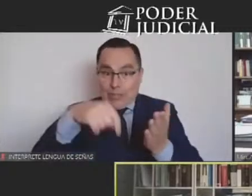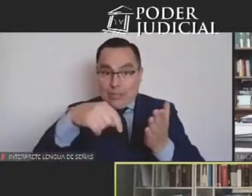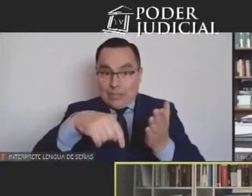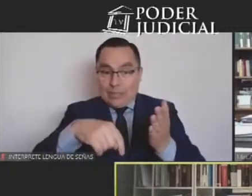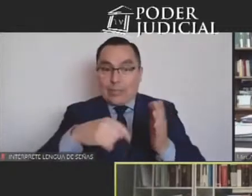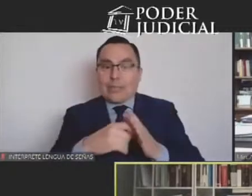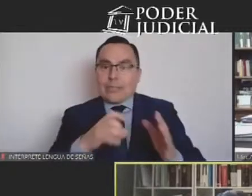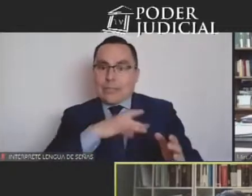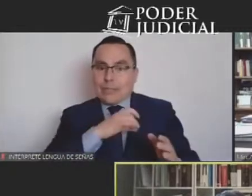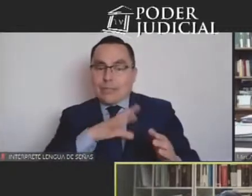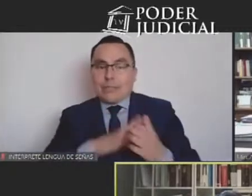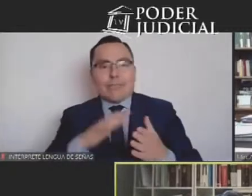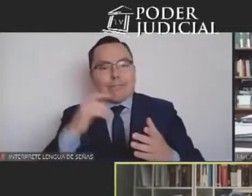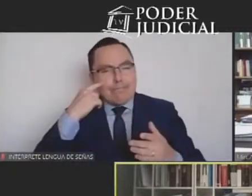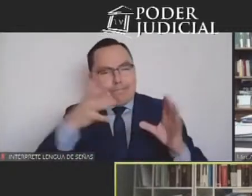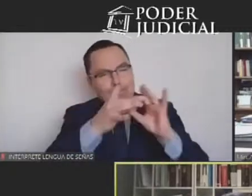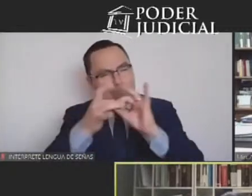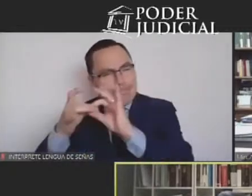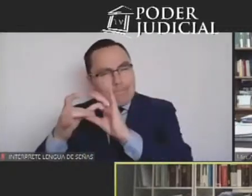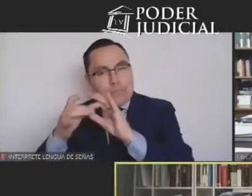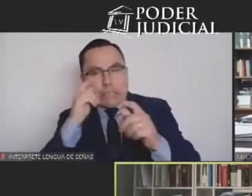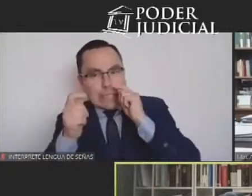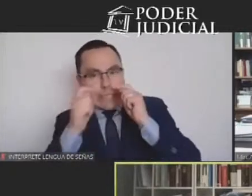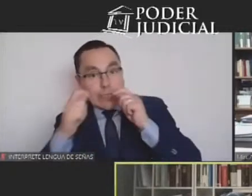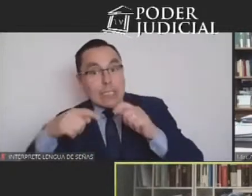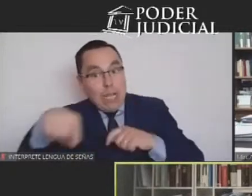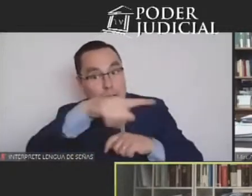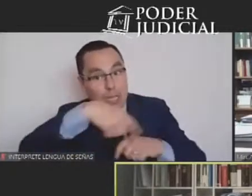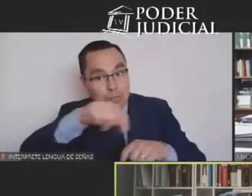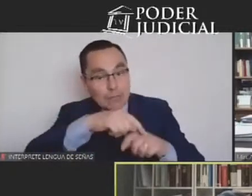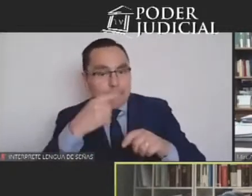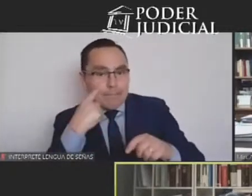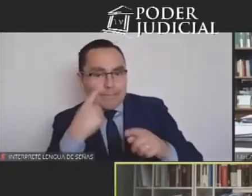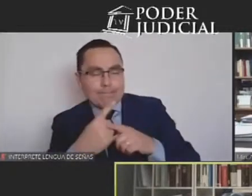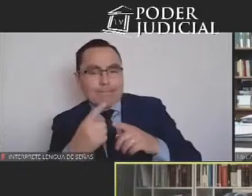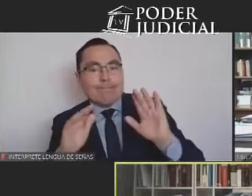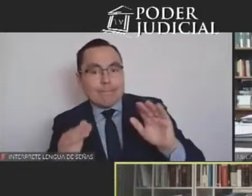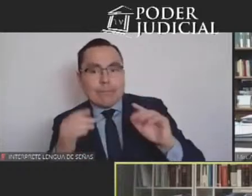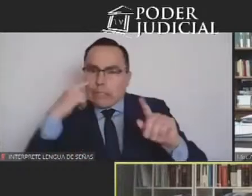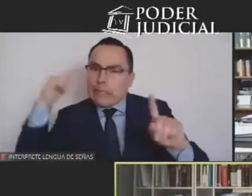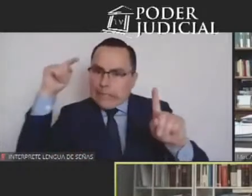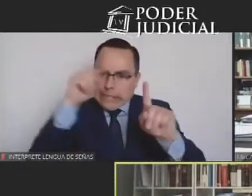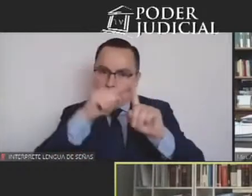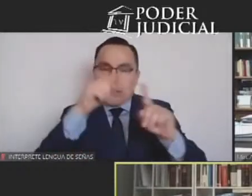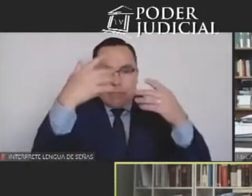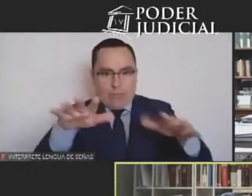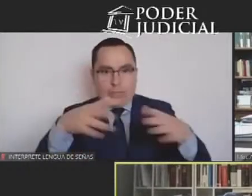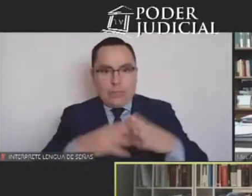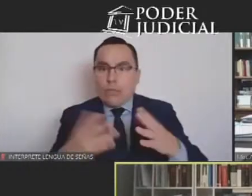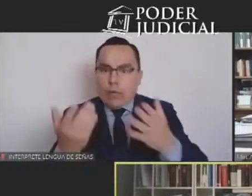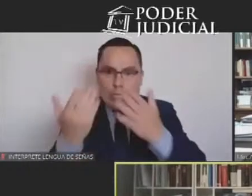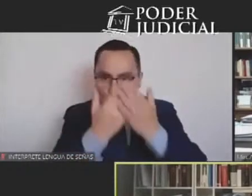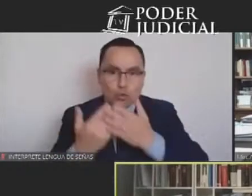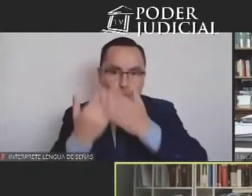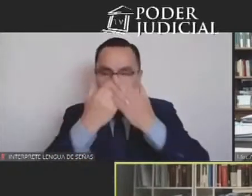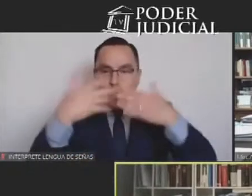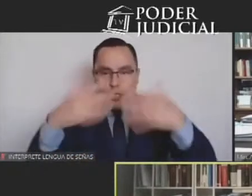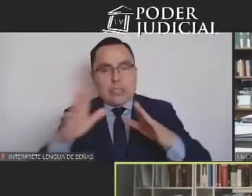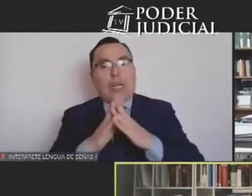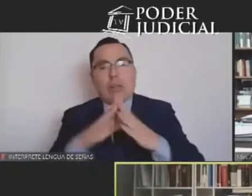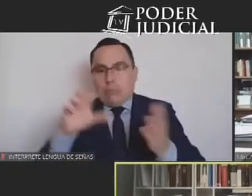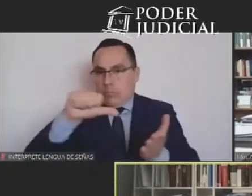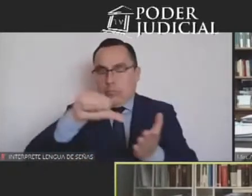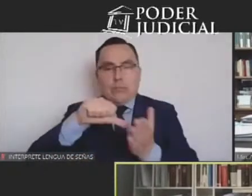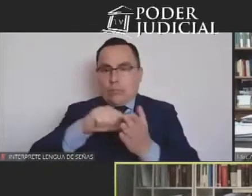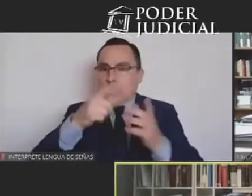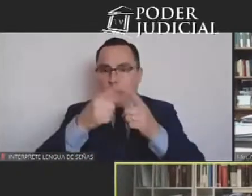mantengamos, seguimos teniendo una zona de riesgo. Esa zona de riesgo está identificada en varios estudios nacionales y extranjeros.